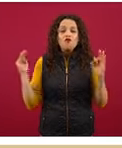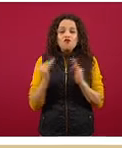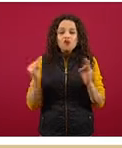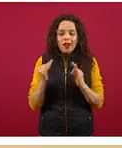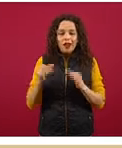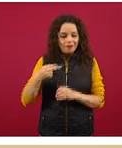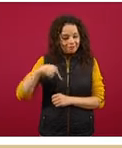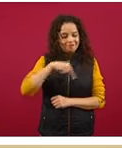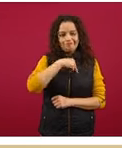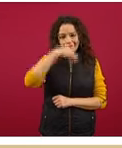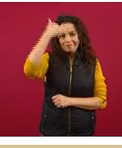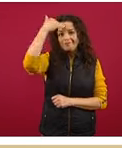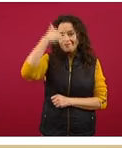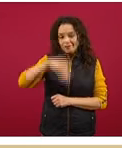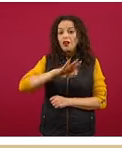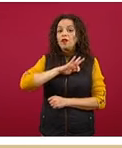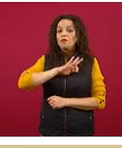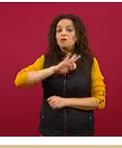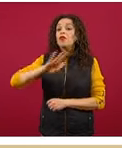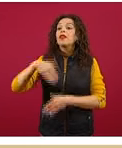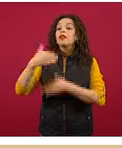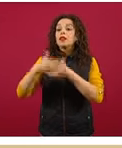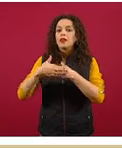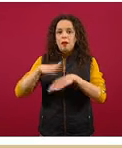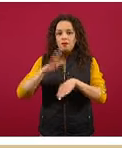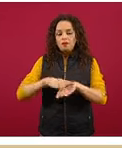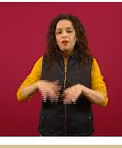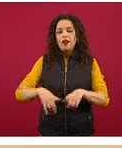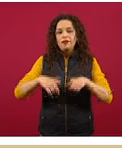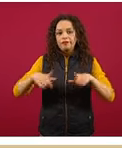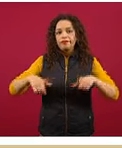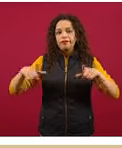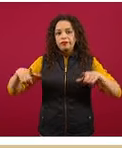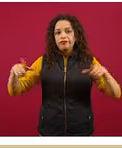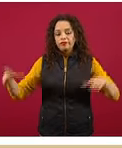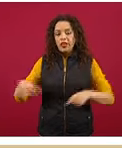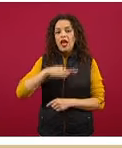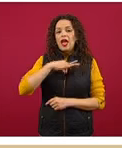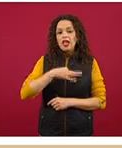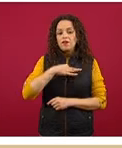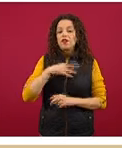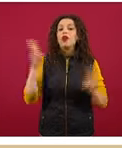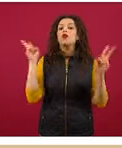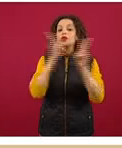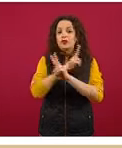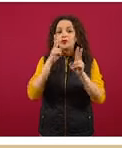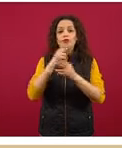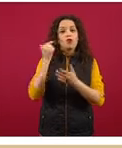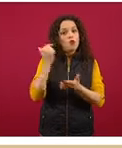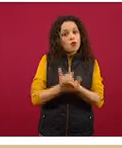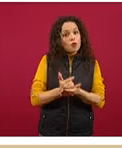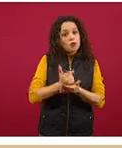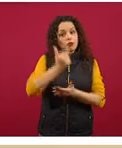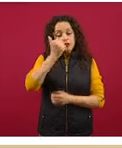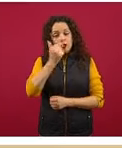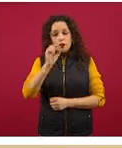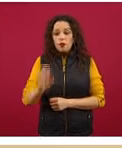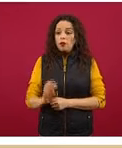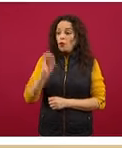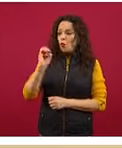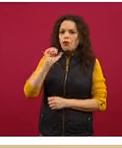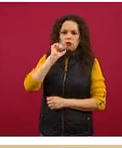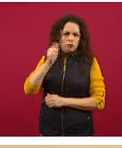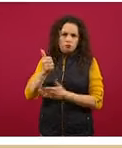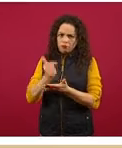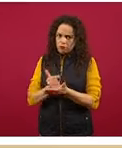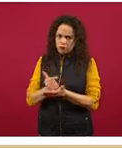esperamos un incremento en el número de casos de infecciones respiratorias agudas, ya sean estas graves o no